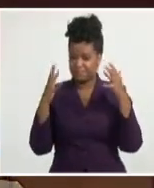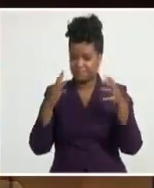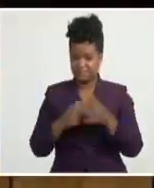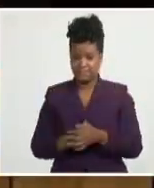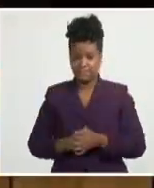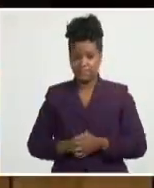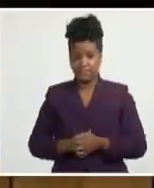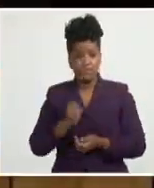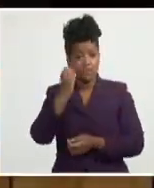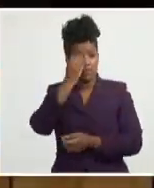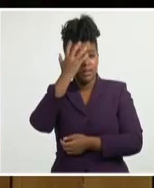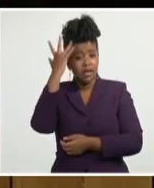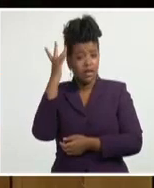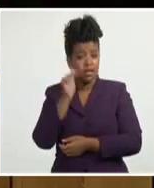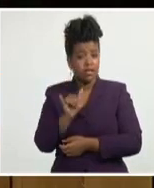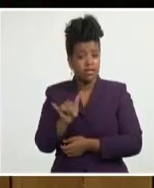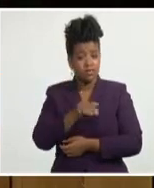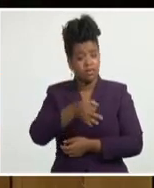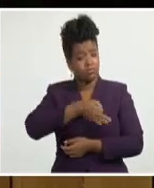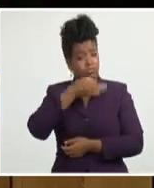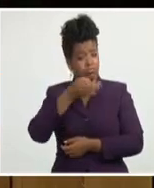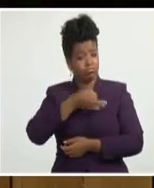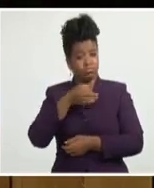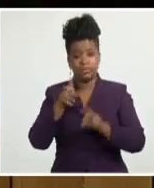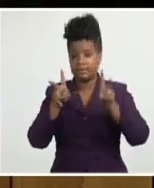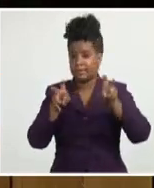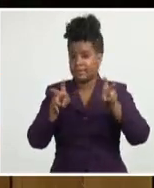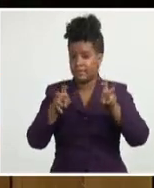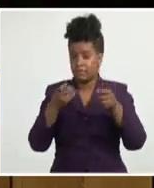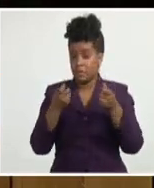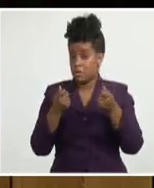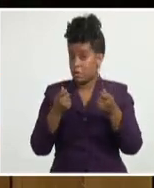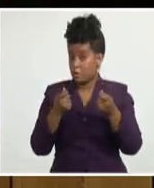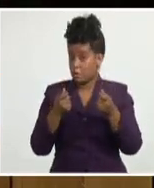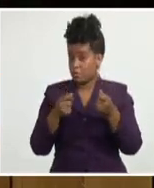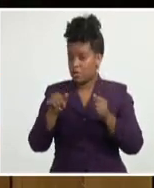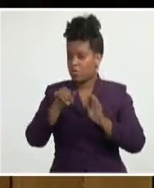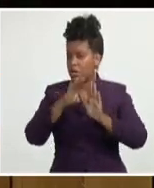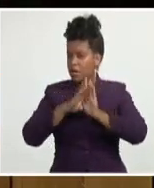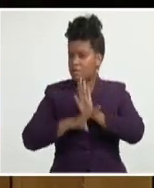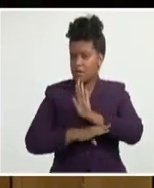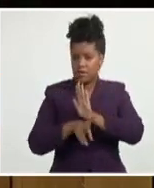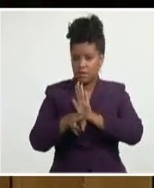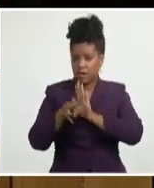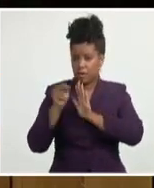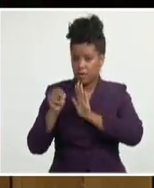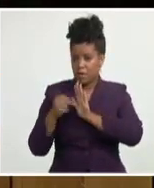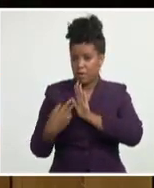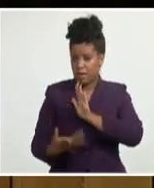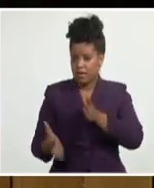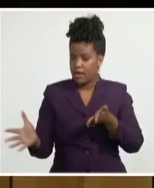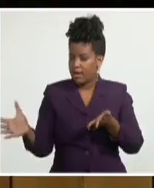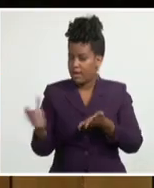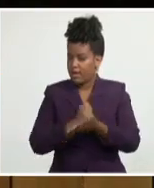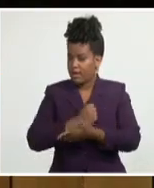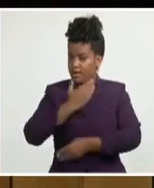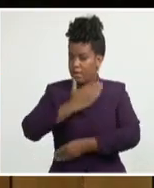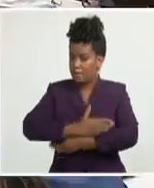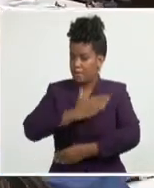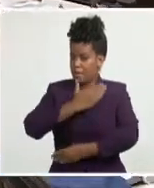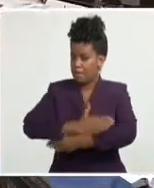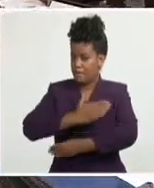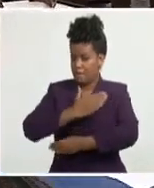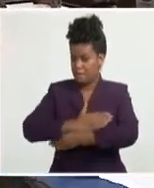Díaz-Canel dedicó espacio para el análisis al tema económico y a todas las medidas que se adoptan para eliminar trabas innecesarias,